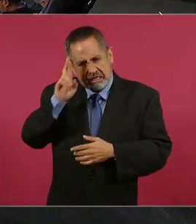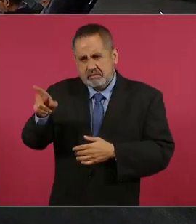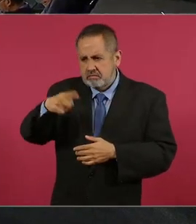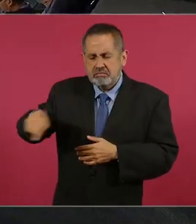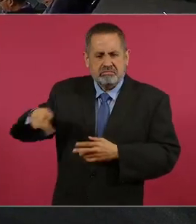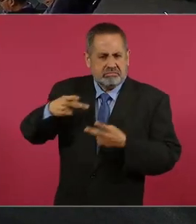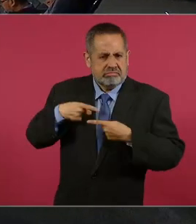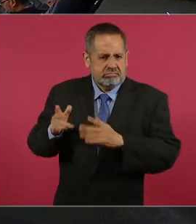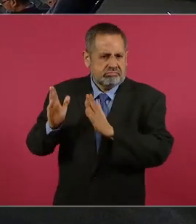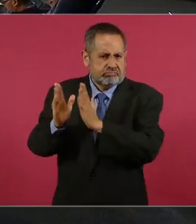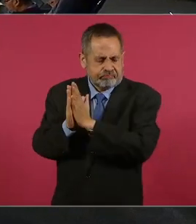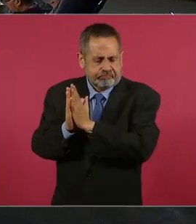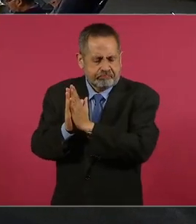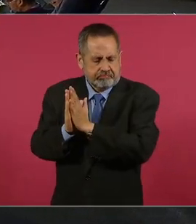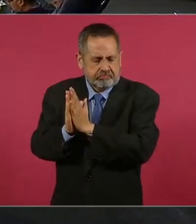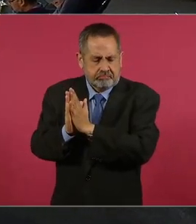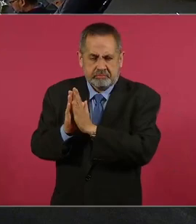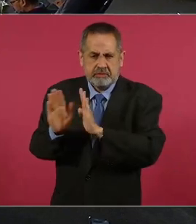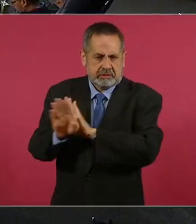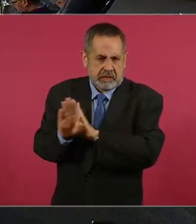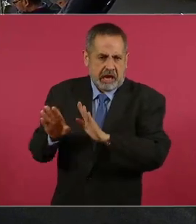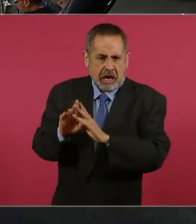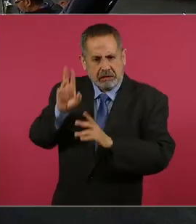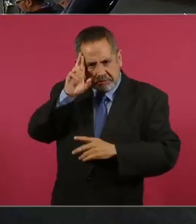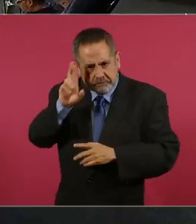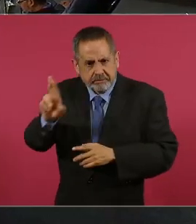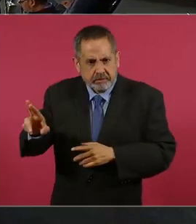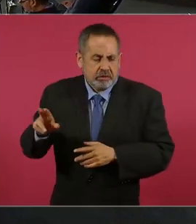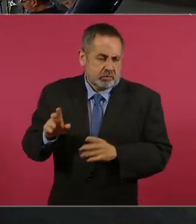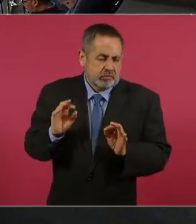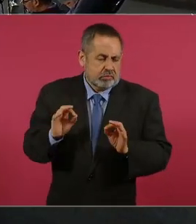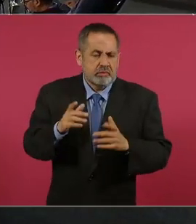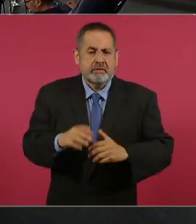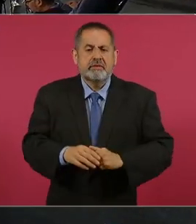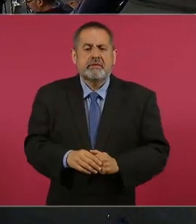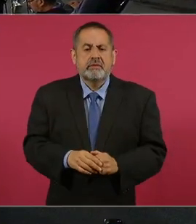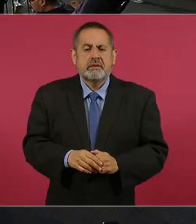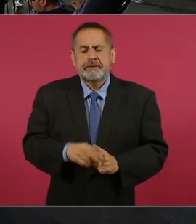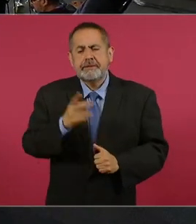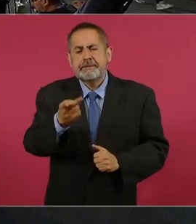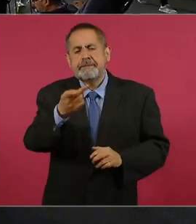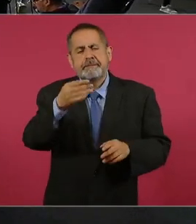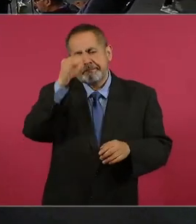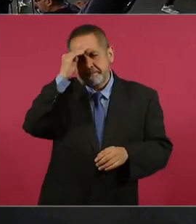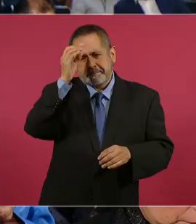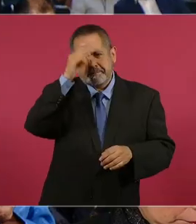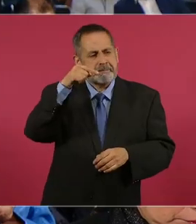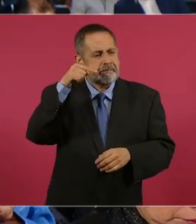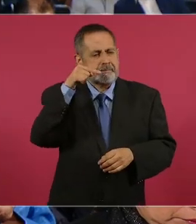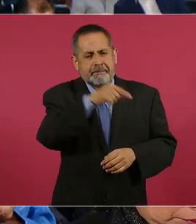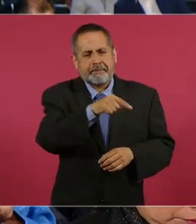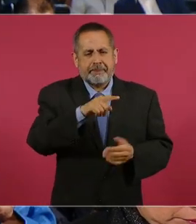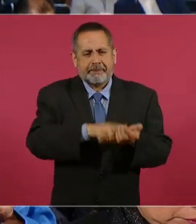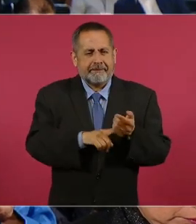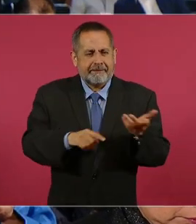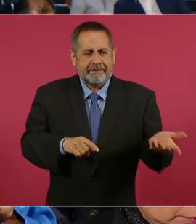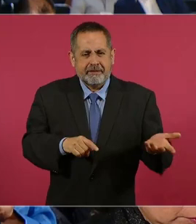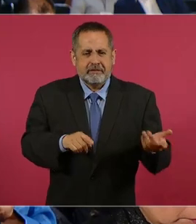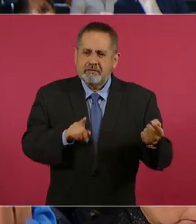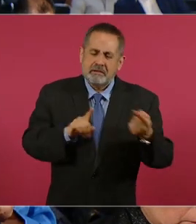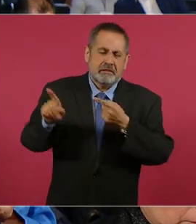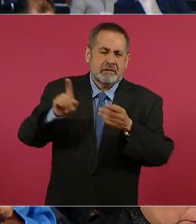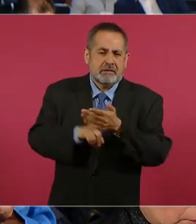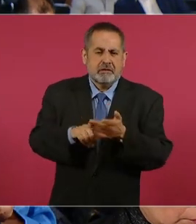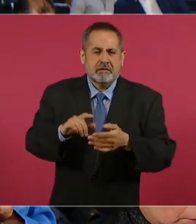hacia pues las personas finadas, como los refiere. Entonces, preguntarle, presidente, si usted comparte estas ofensas